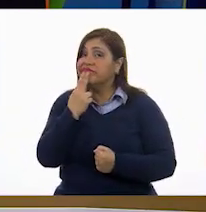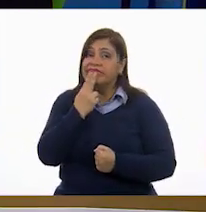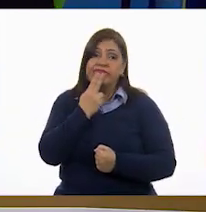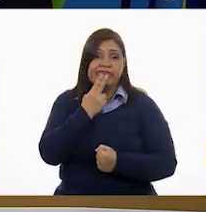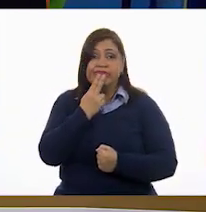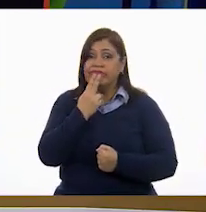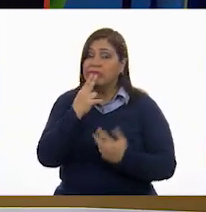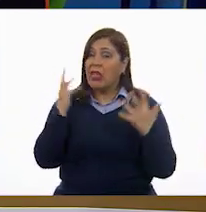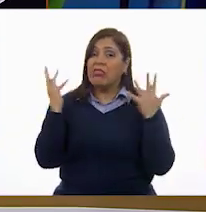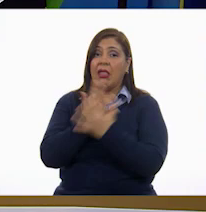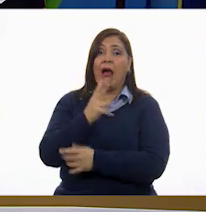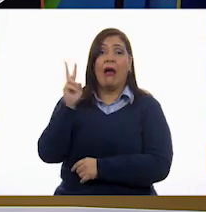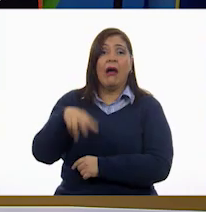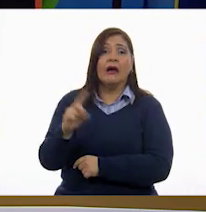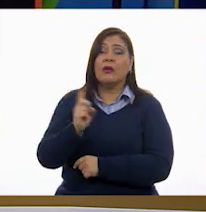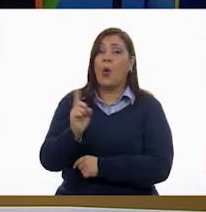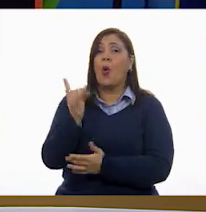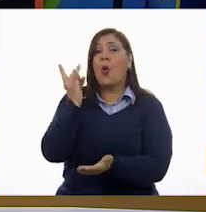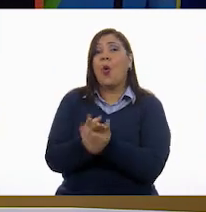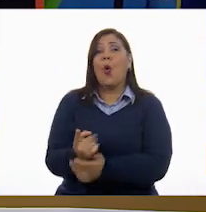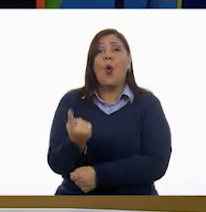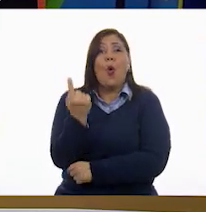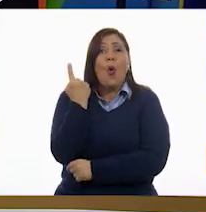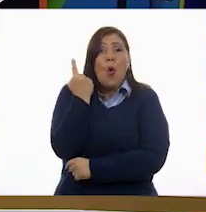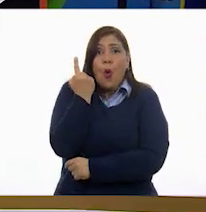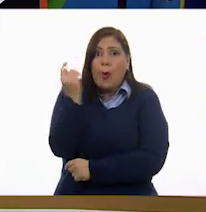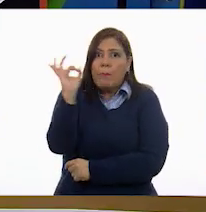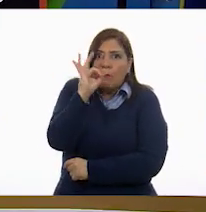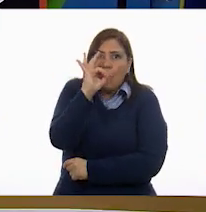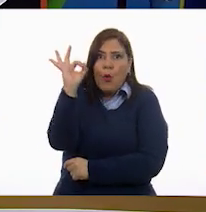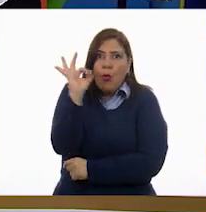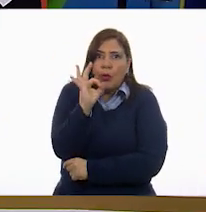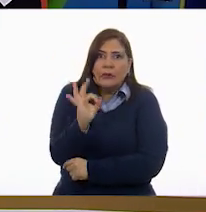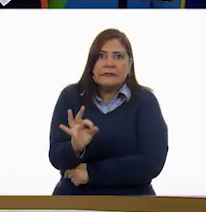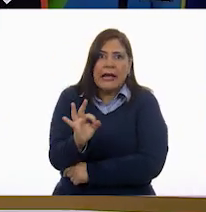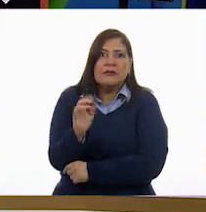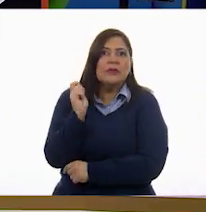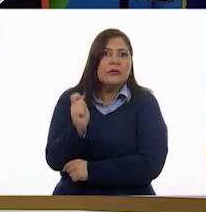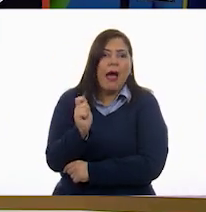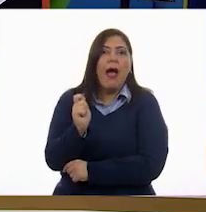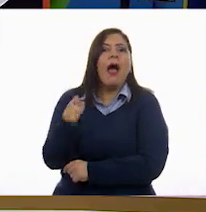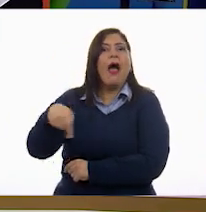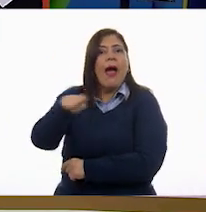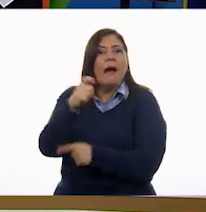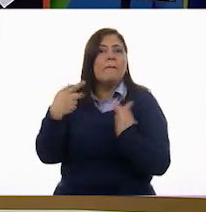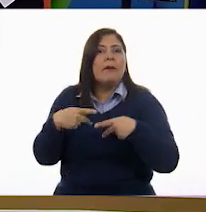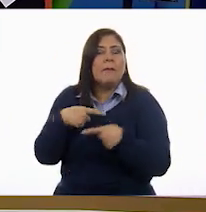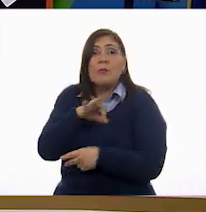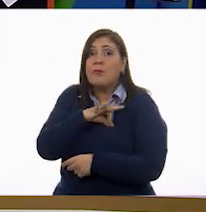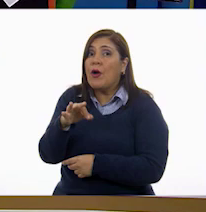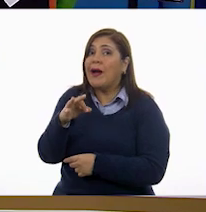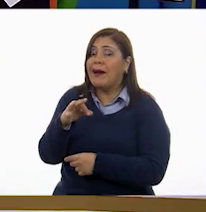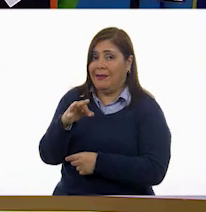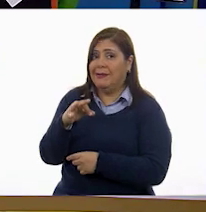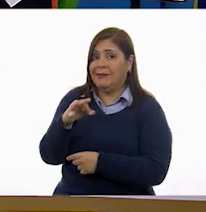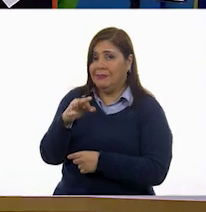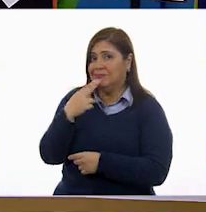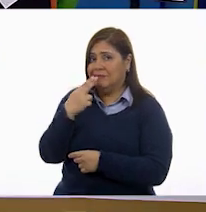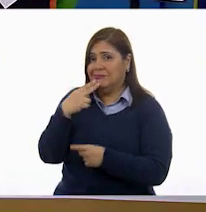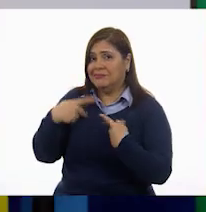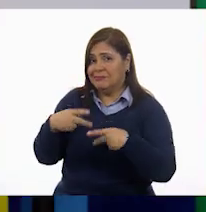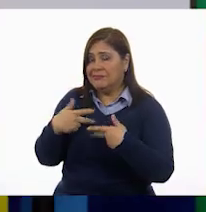solamente el 1% es utilizable para el ser humano. El